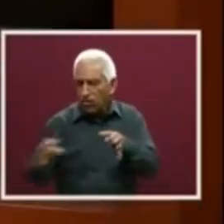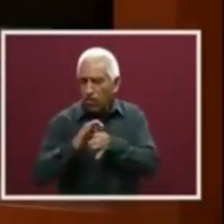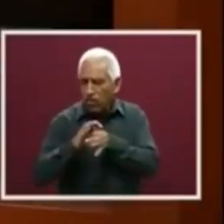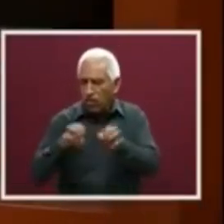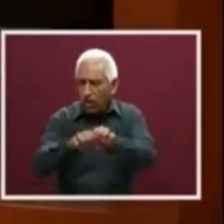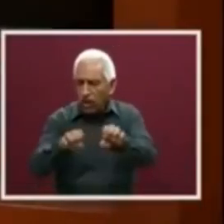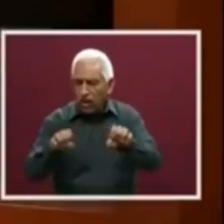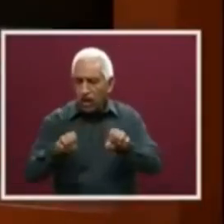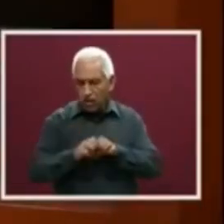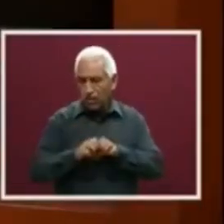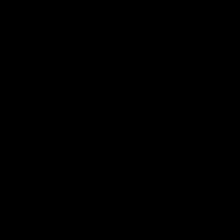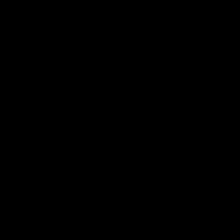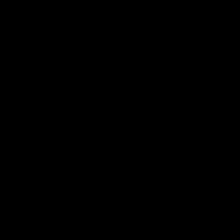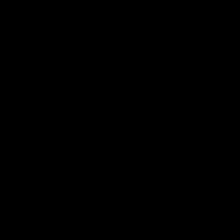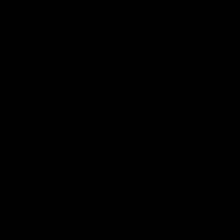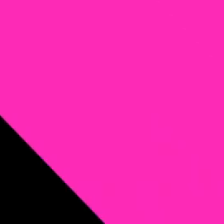de dicha dependencia.